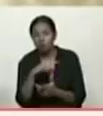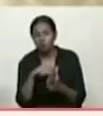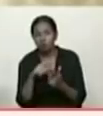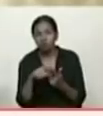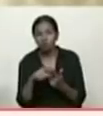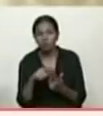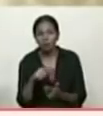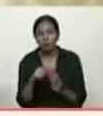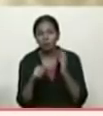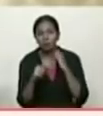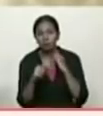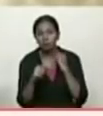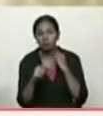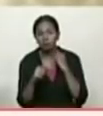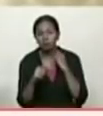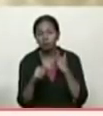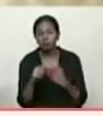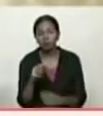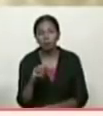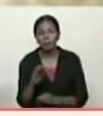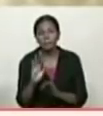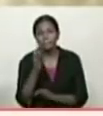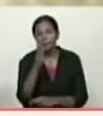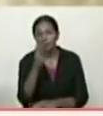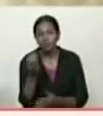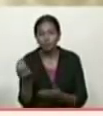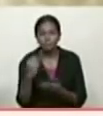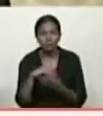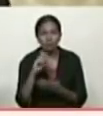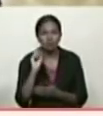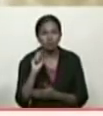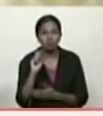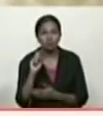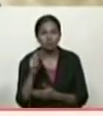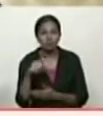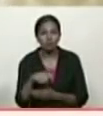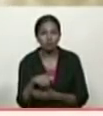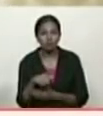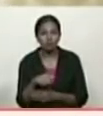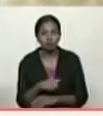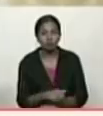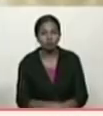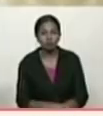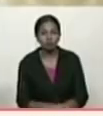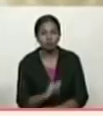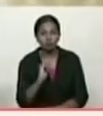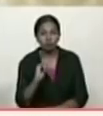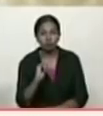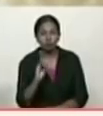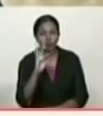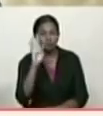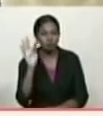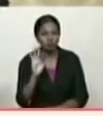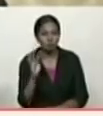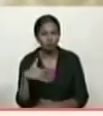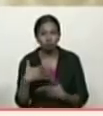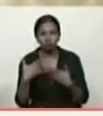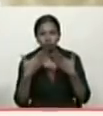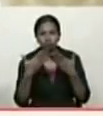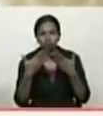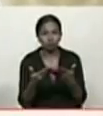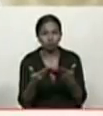ser mucho más necesario el mecanismo de Montevideo, además que quienes lo están ofreciendo no